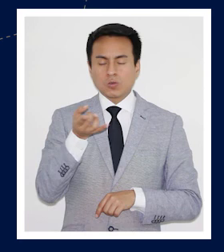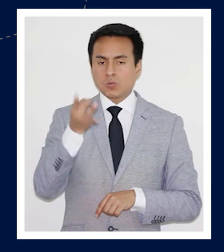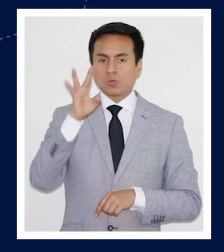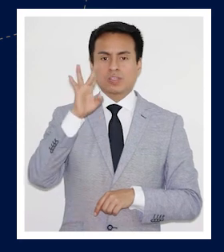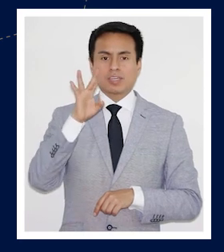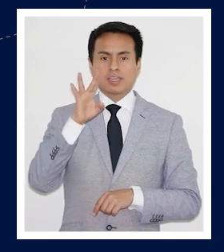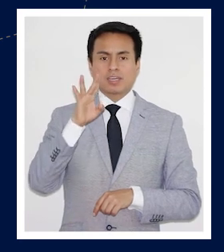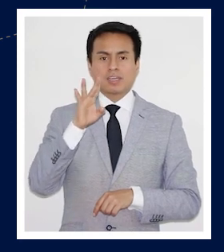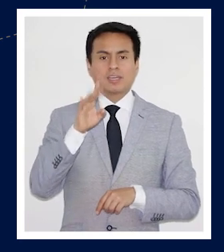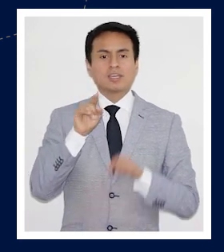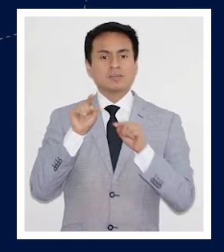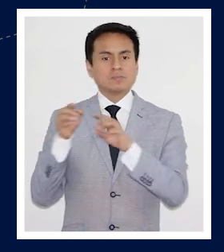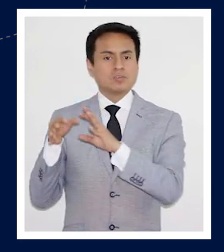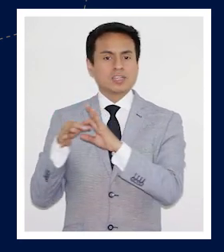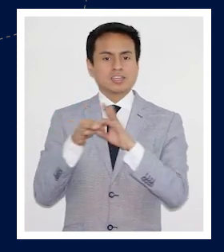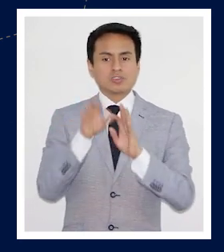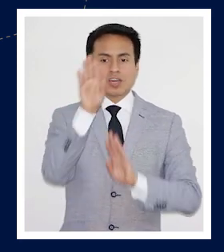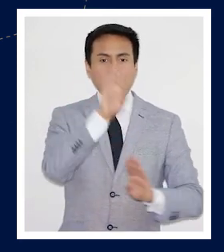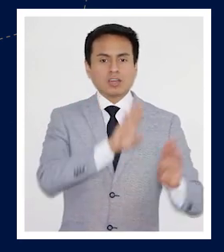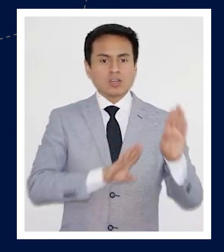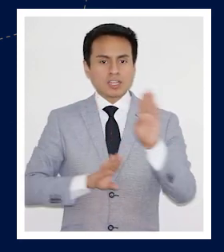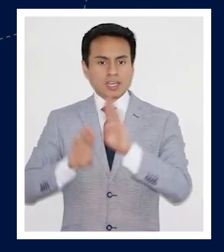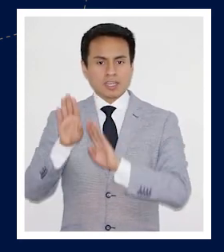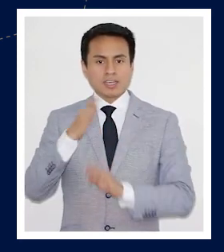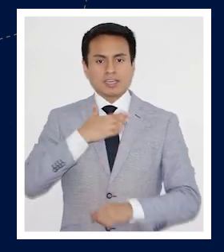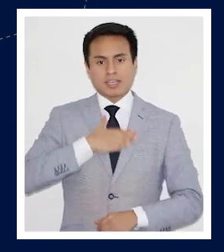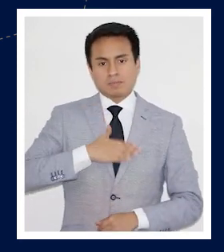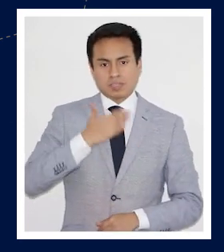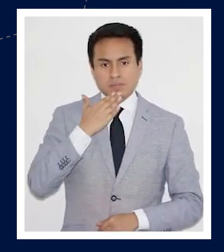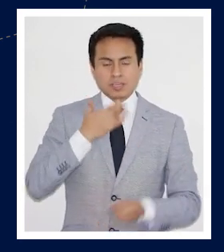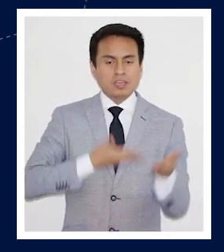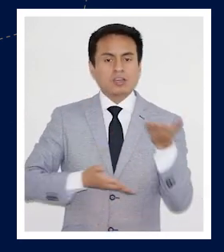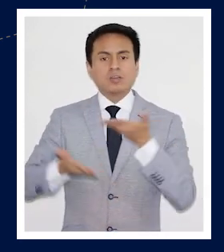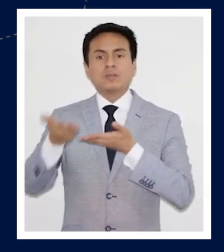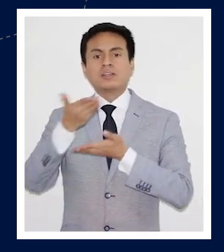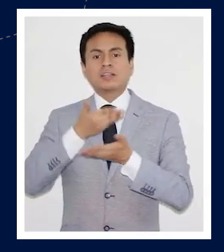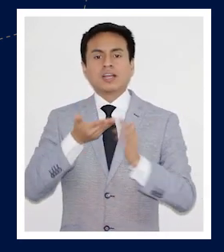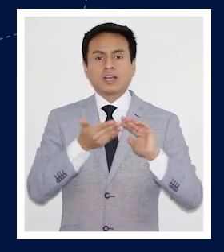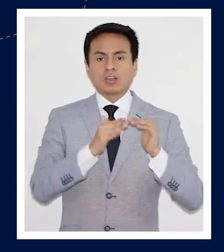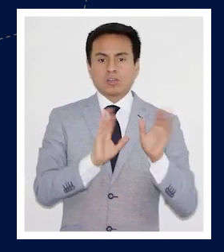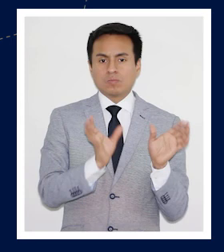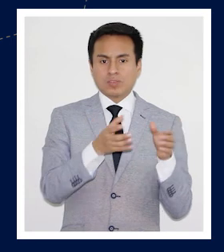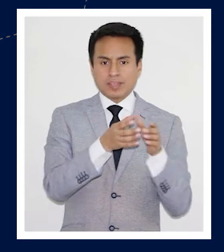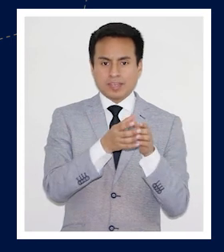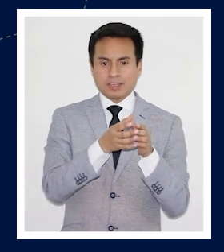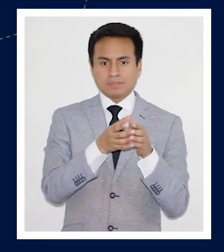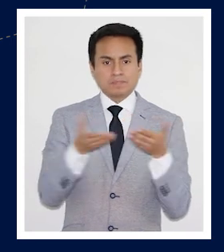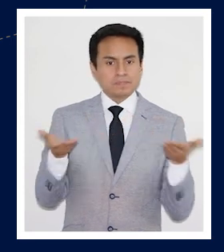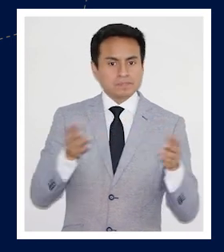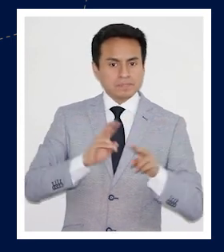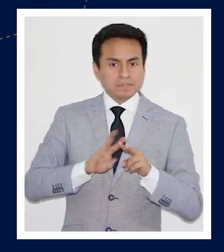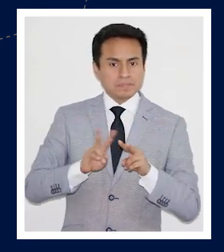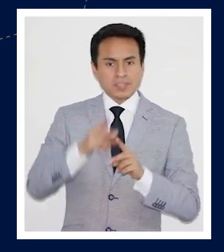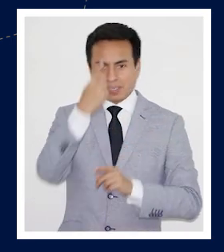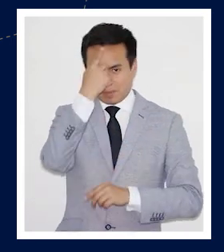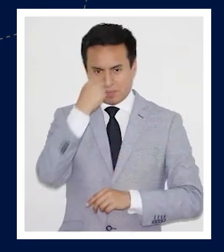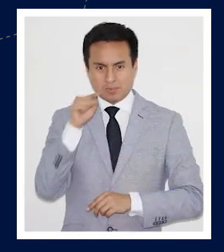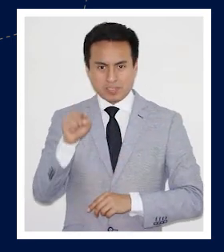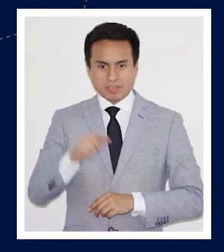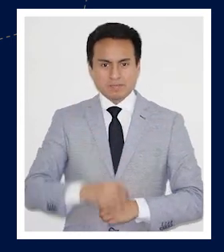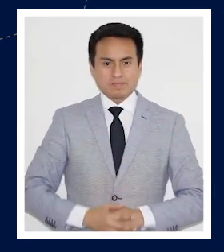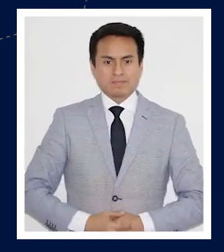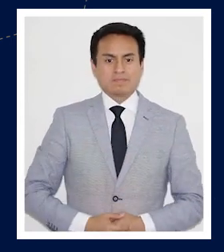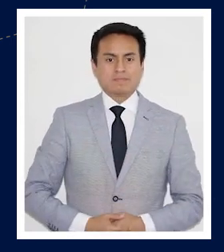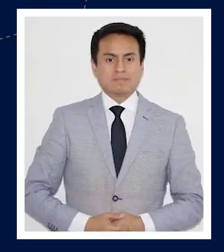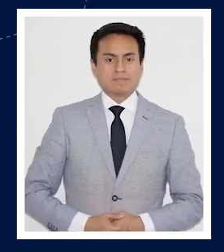tenemos es única, por lo tanto por eso la hemos resguardado y queremos también compartirla con la comunidad a través de este museo.